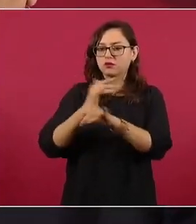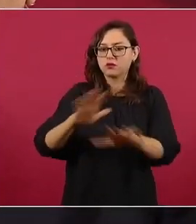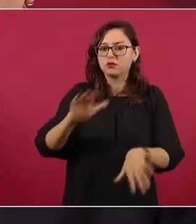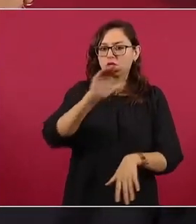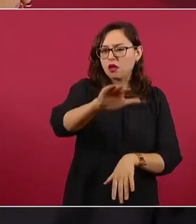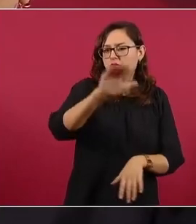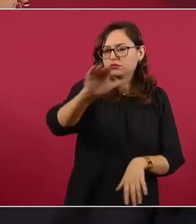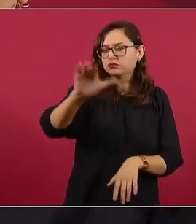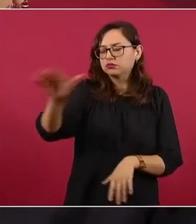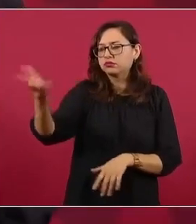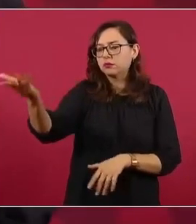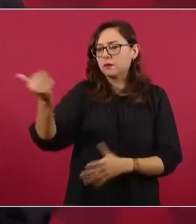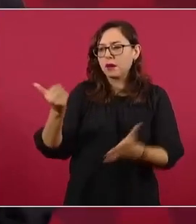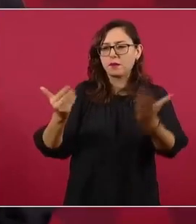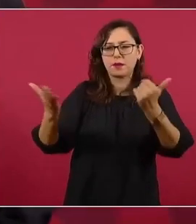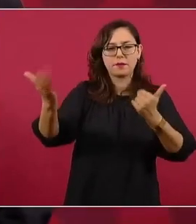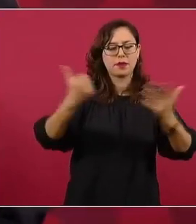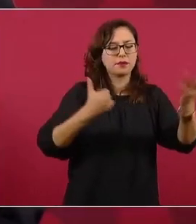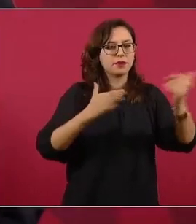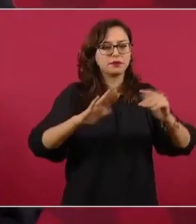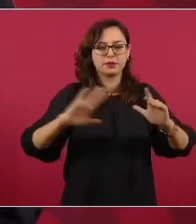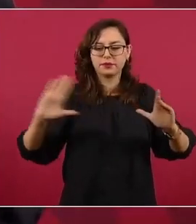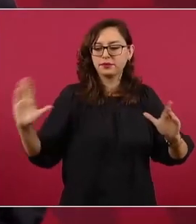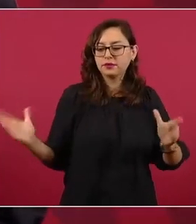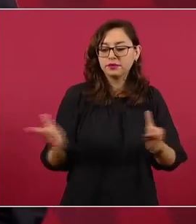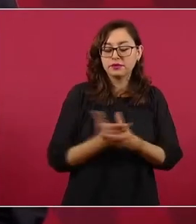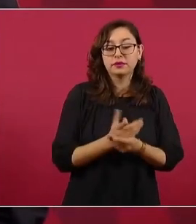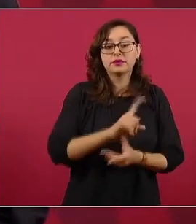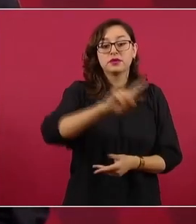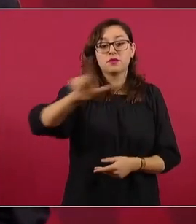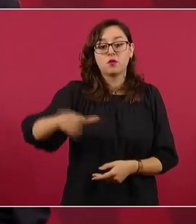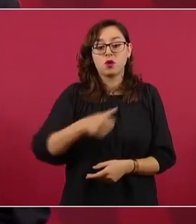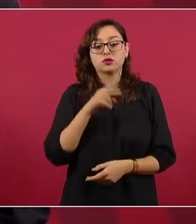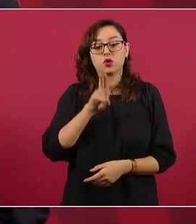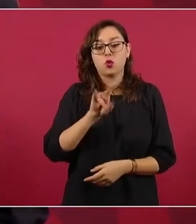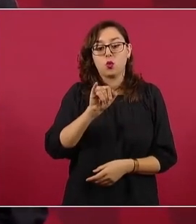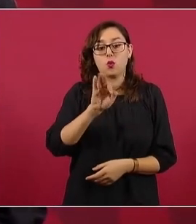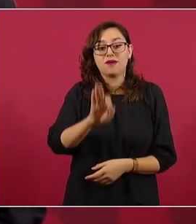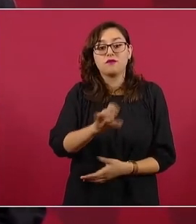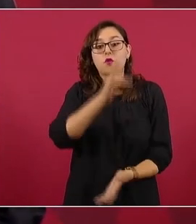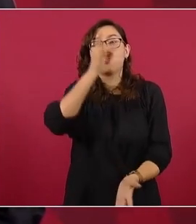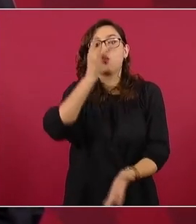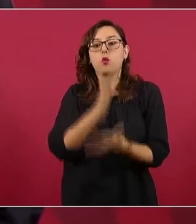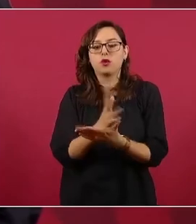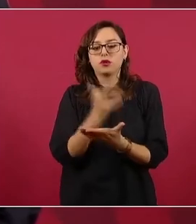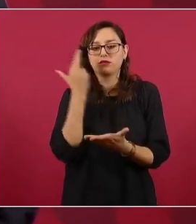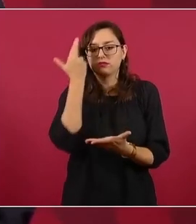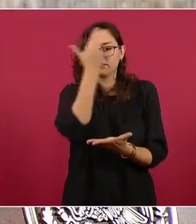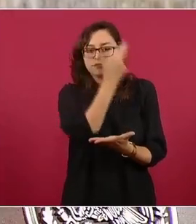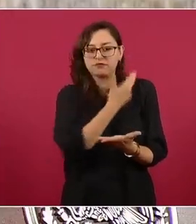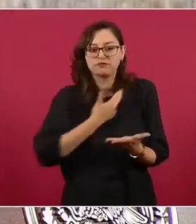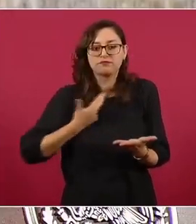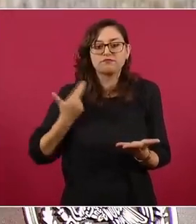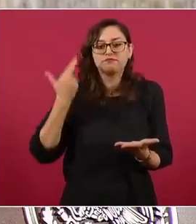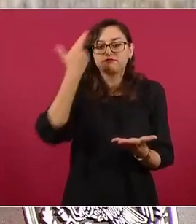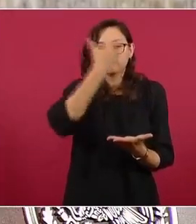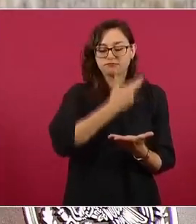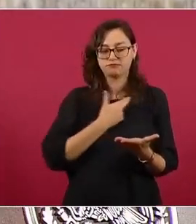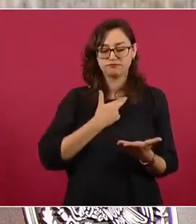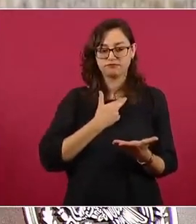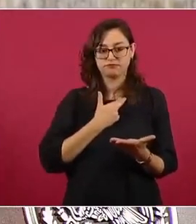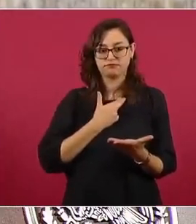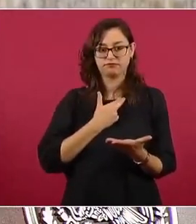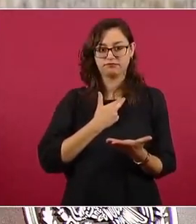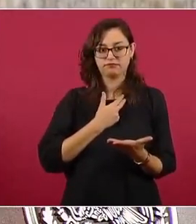informaciones. Todo esto es analizado posteriormente. Como no es posible analizar